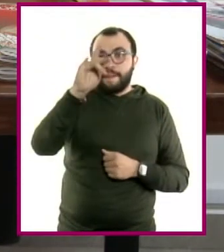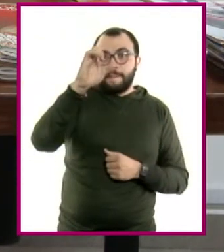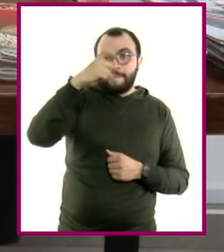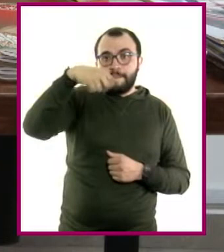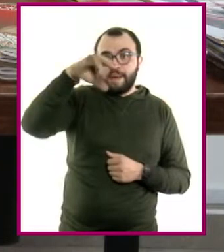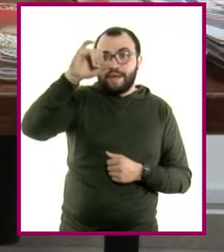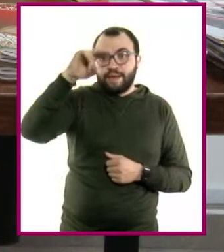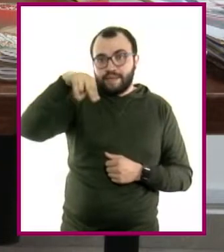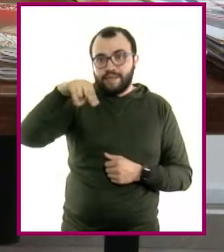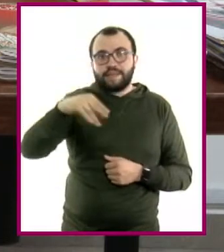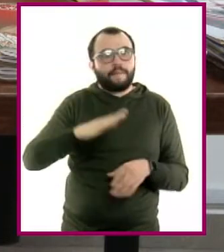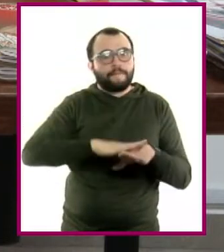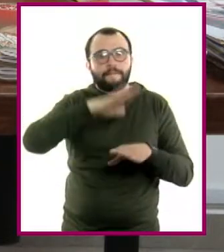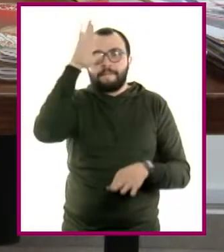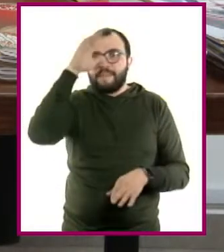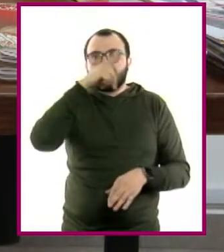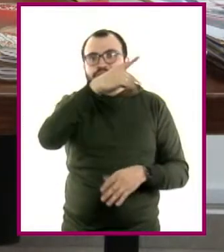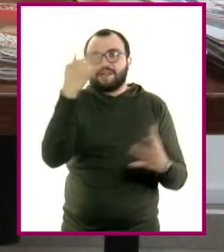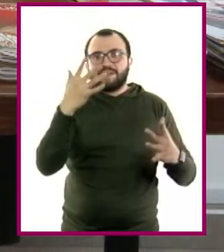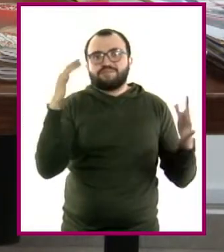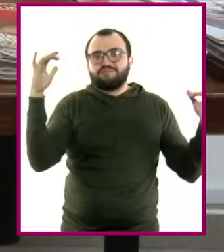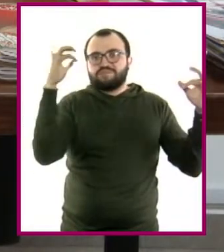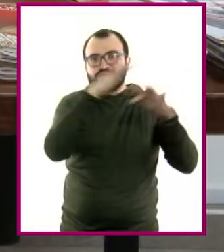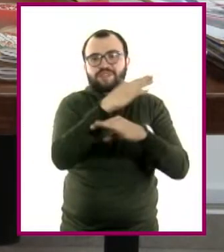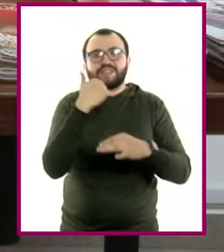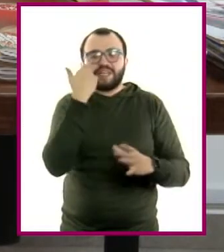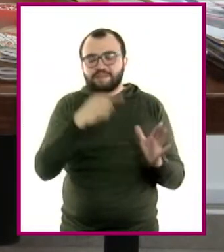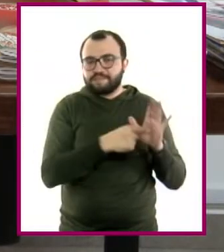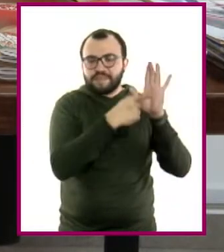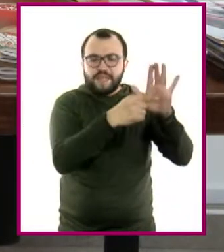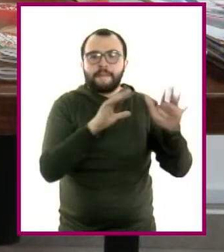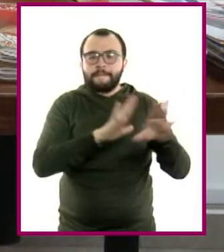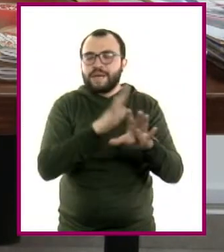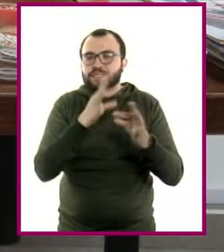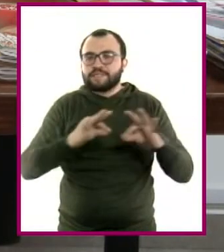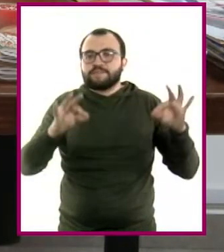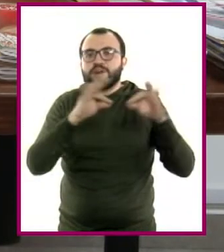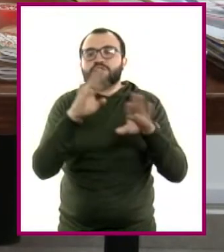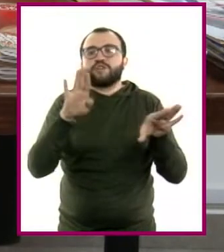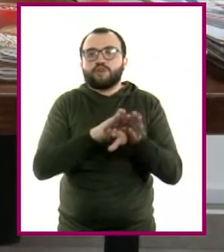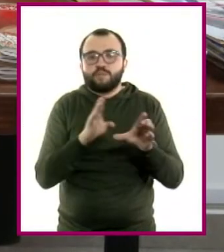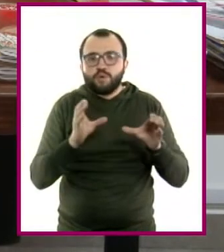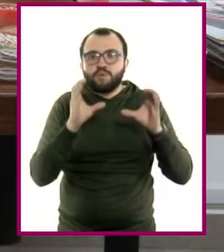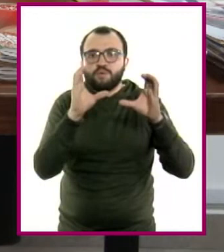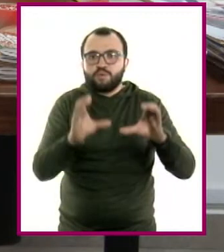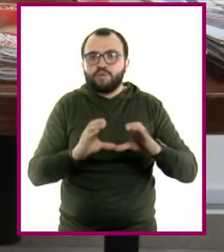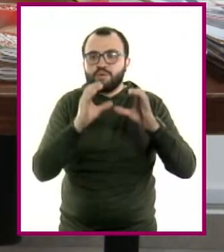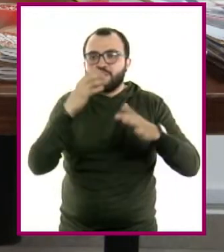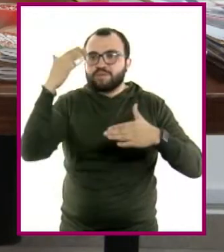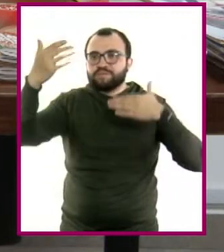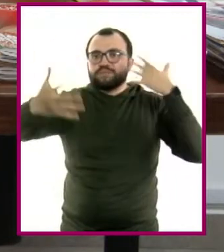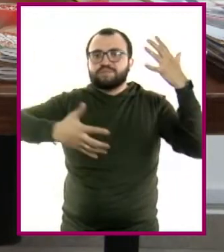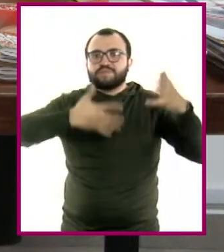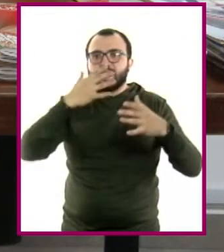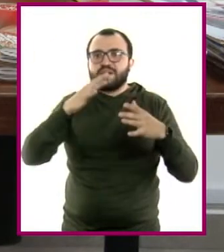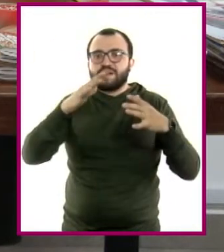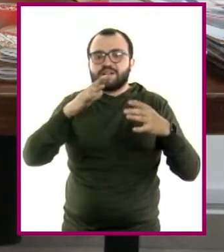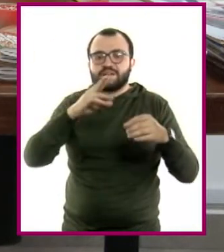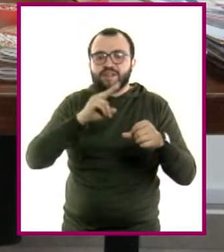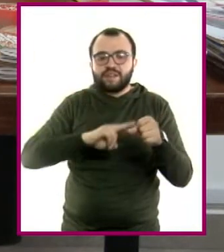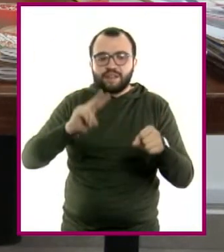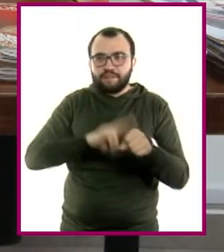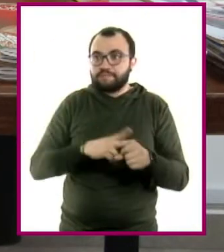ha buscado en los últimos años tener un papel internacional más relevante en la conservación de la biodiversidad. ¡Qué datos tan